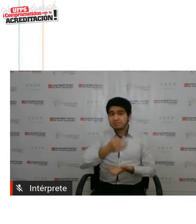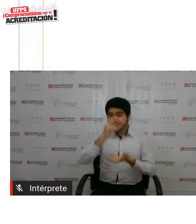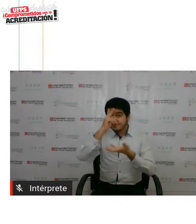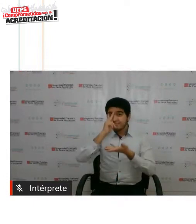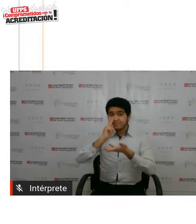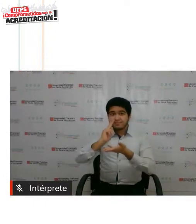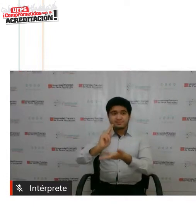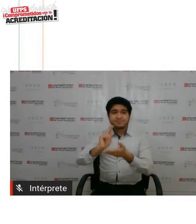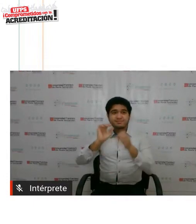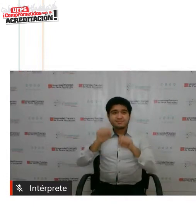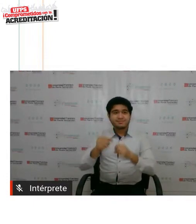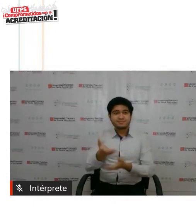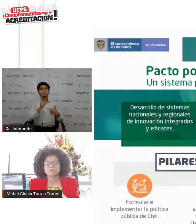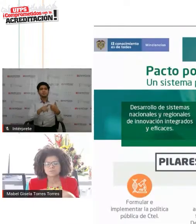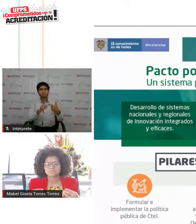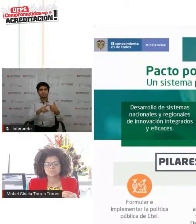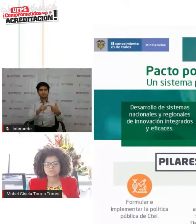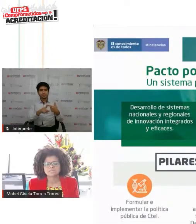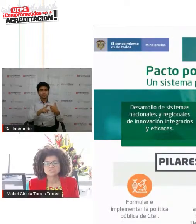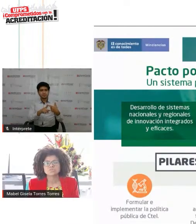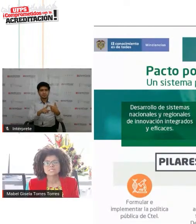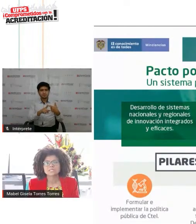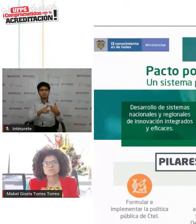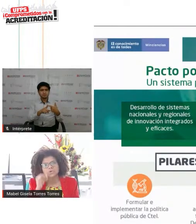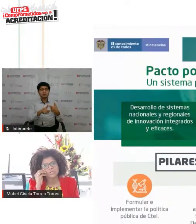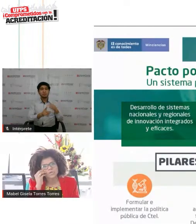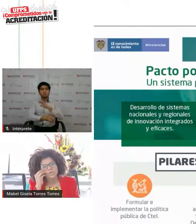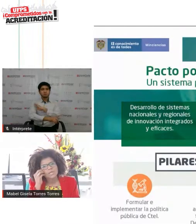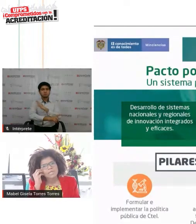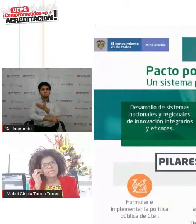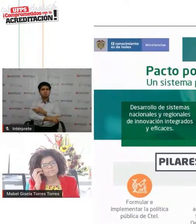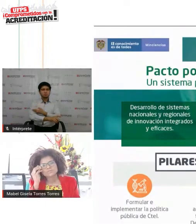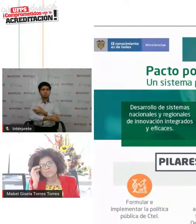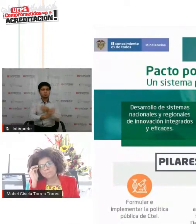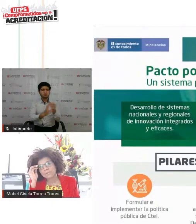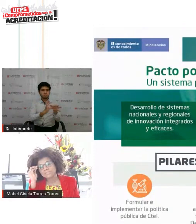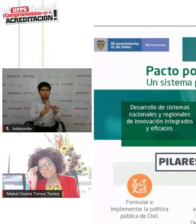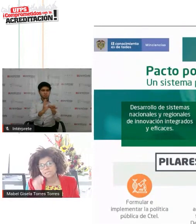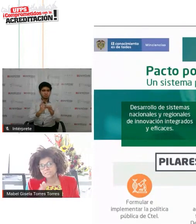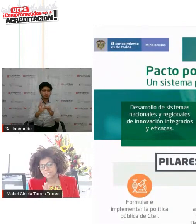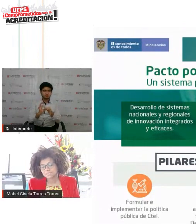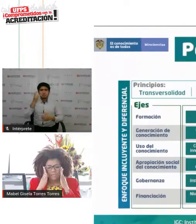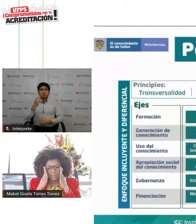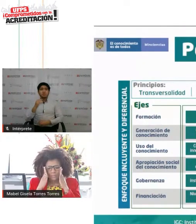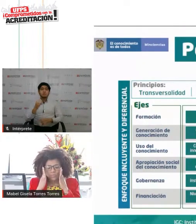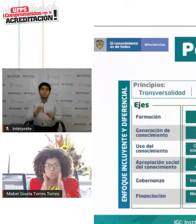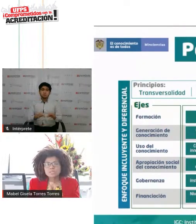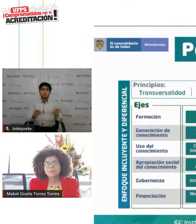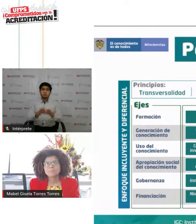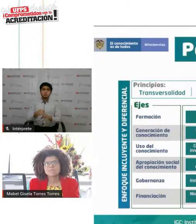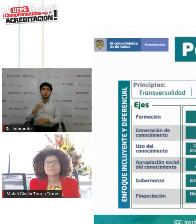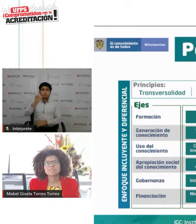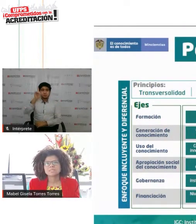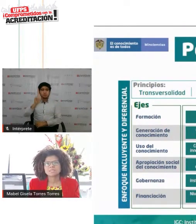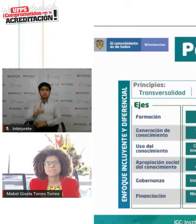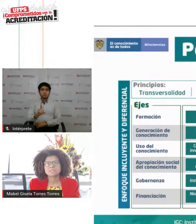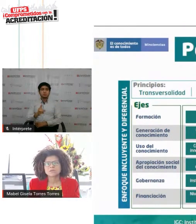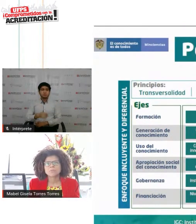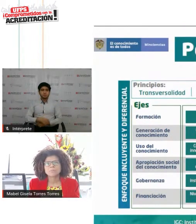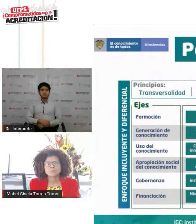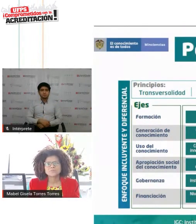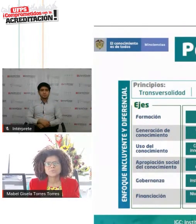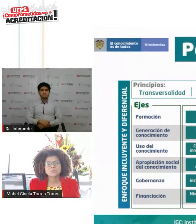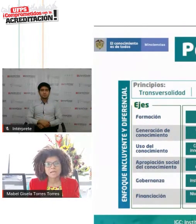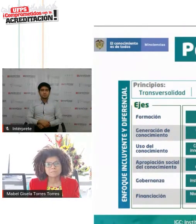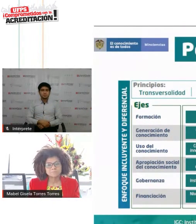doctora Mabel Gisela Torres Torres, ministra de Ciencia, Tecnología e Innovación, quien presentó los objetivos